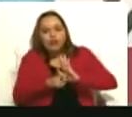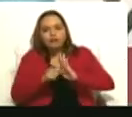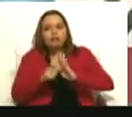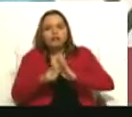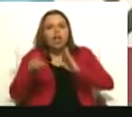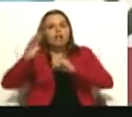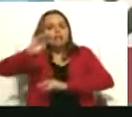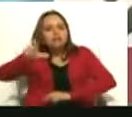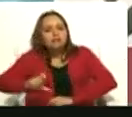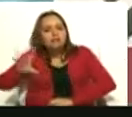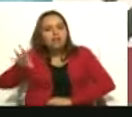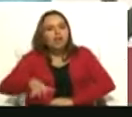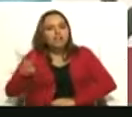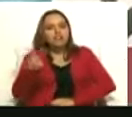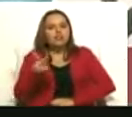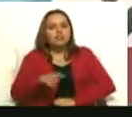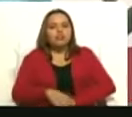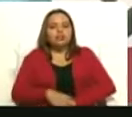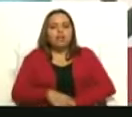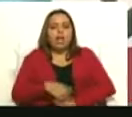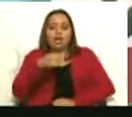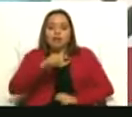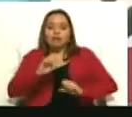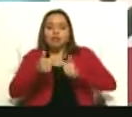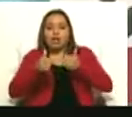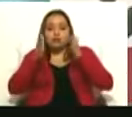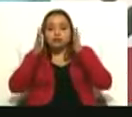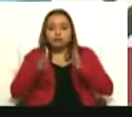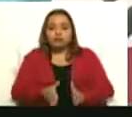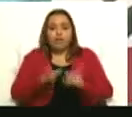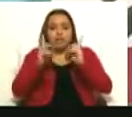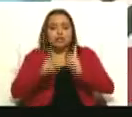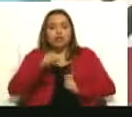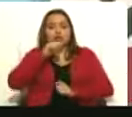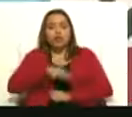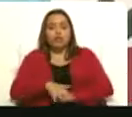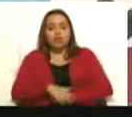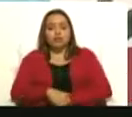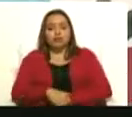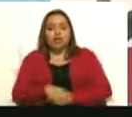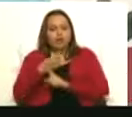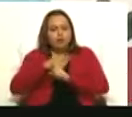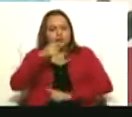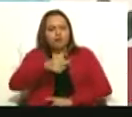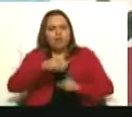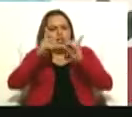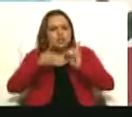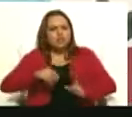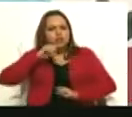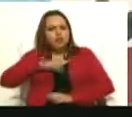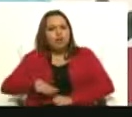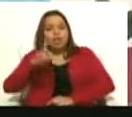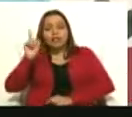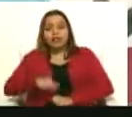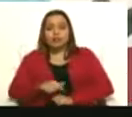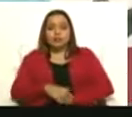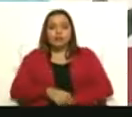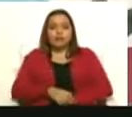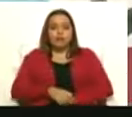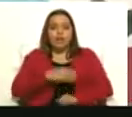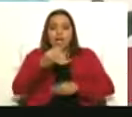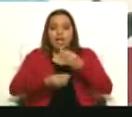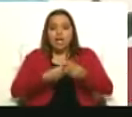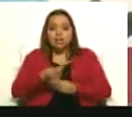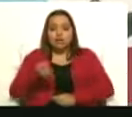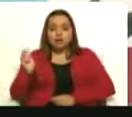Venezuela. De allí nace nuestra postura histórica. Pero esa postura histórica, además, cuando se crea la